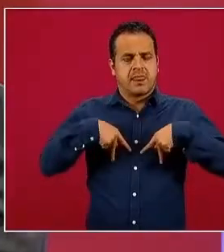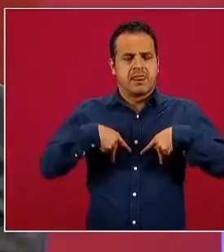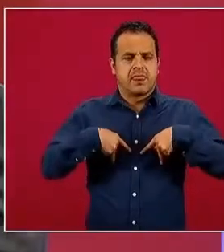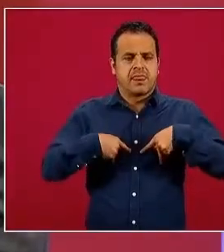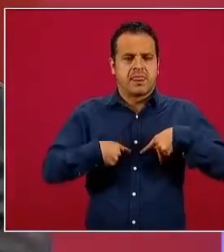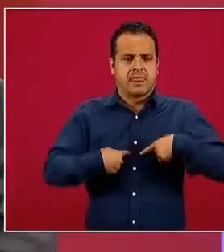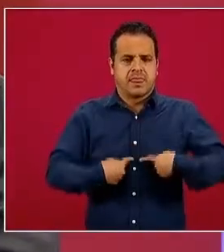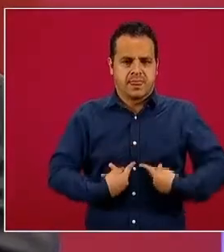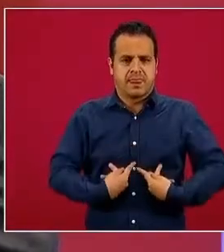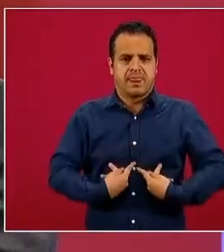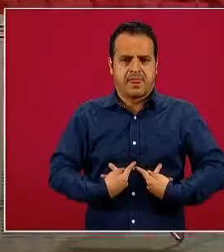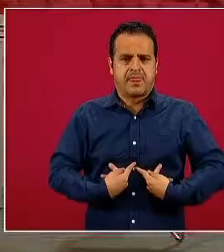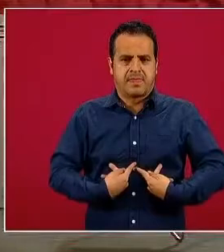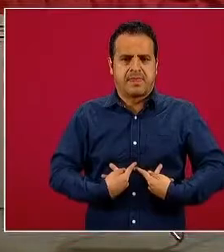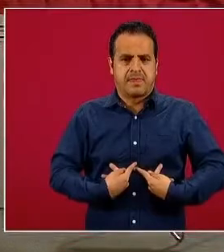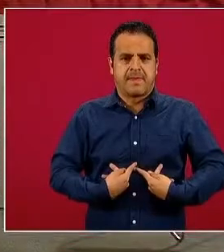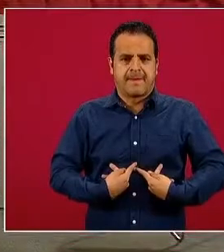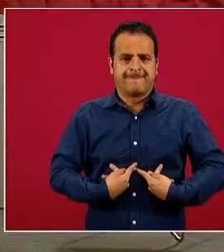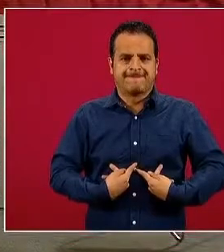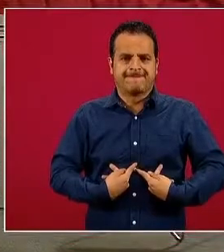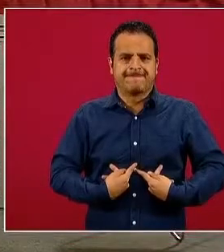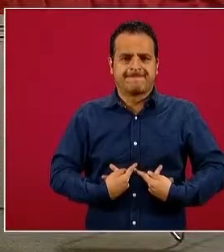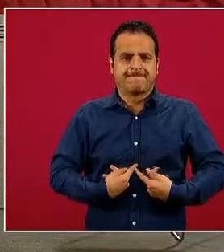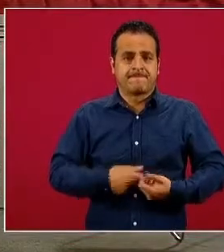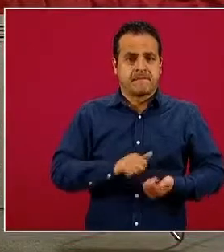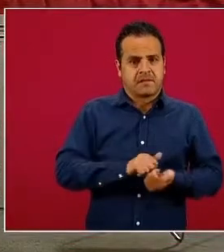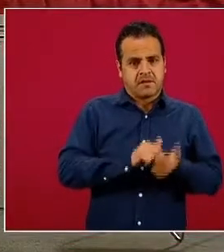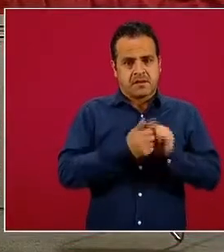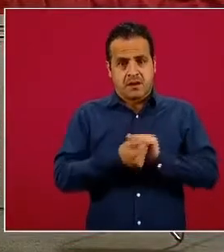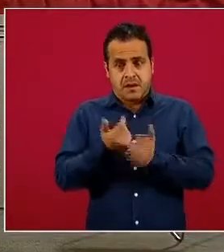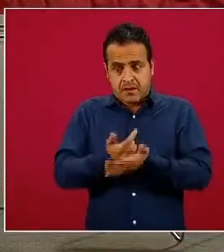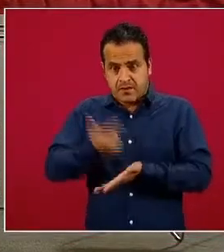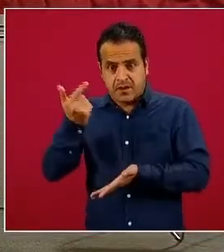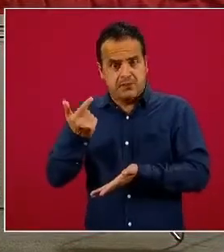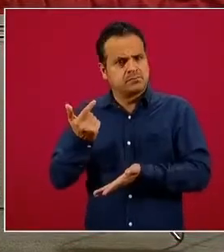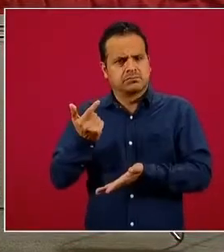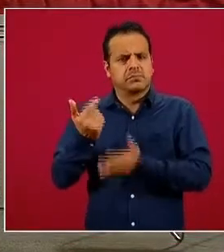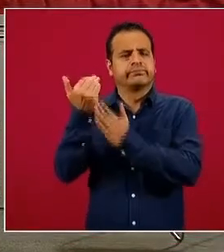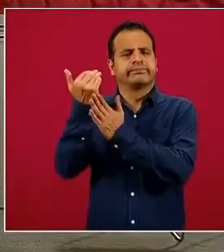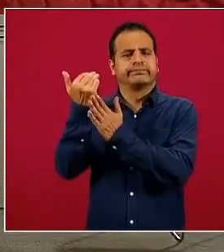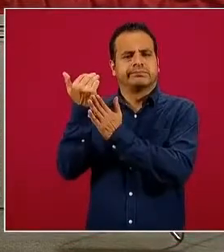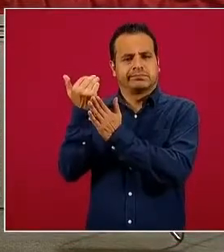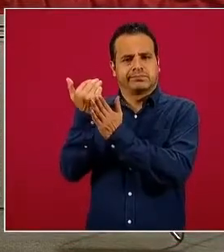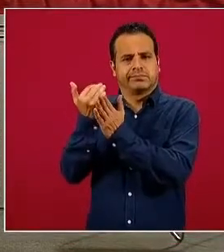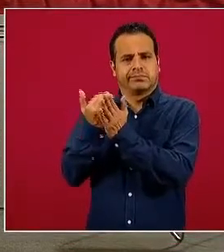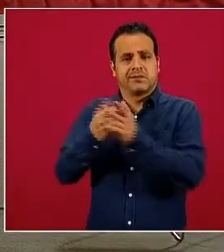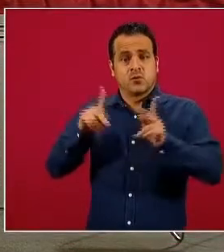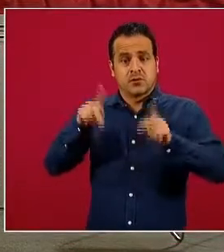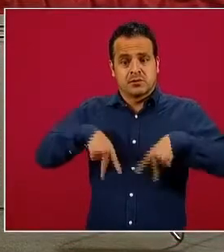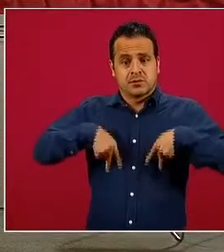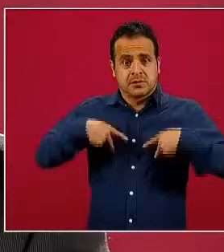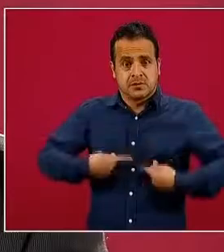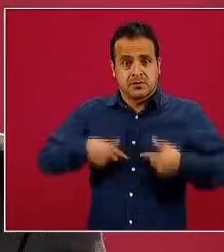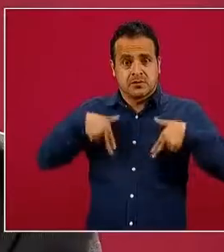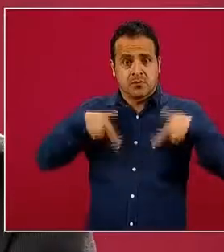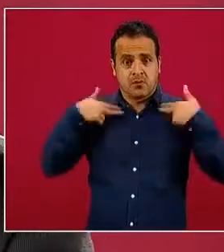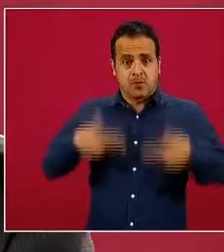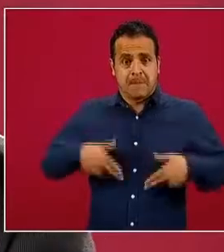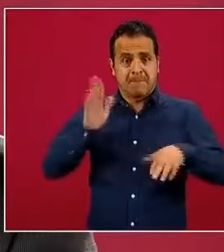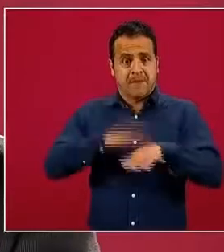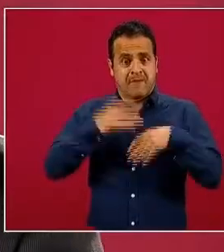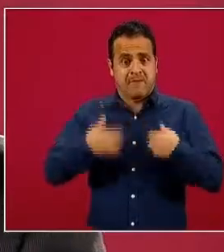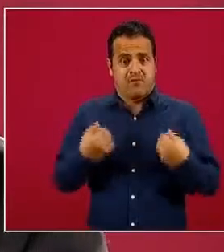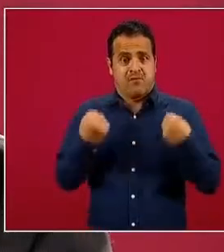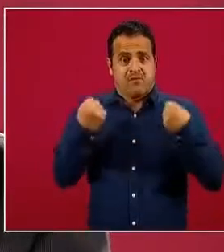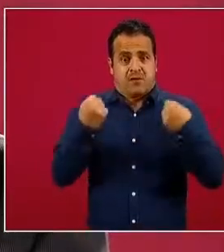enfermedad, particularmente enfermedad grave, y las personas empiezan a adquirir cierta resistencia